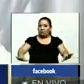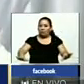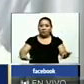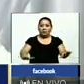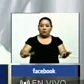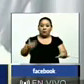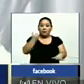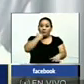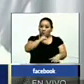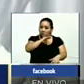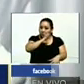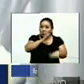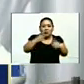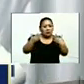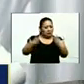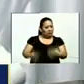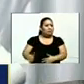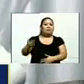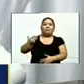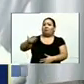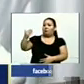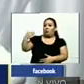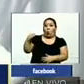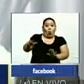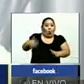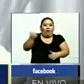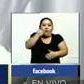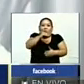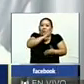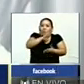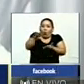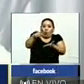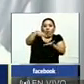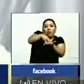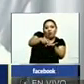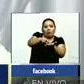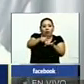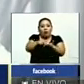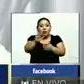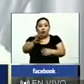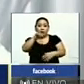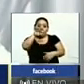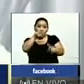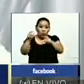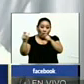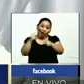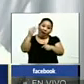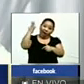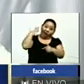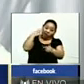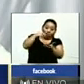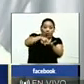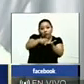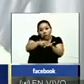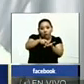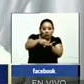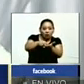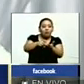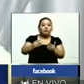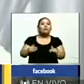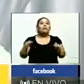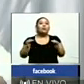enfermedades. Tenemos muchos años ya de no tener poliomielitis, casos de niños menores de 5 años con poliomielitis,